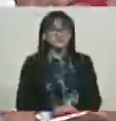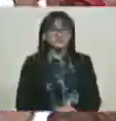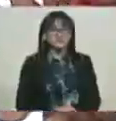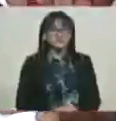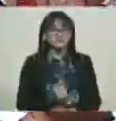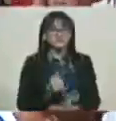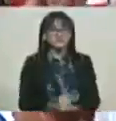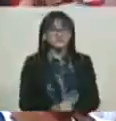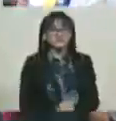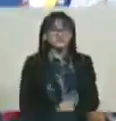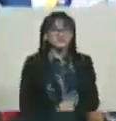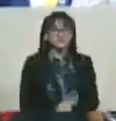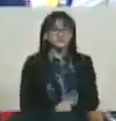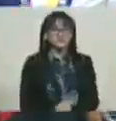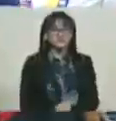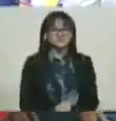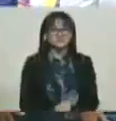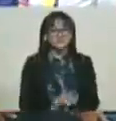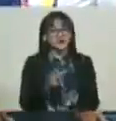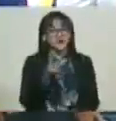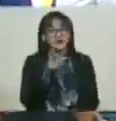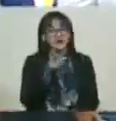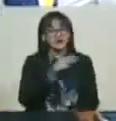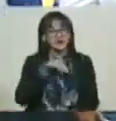en el carné de la patria